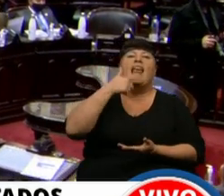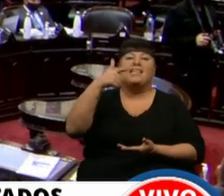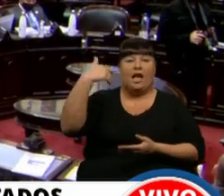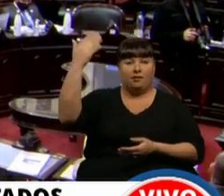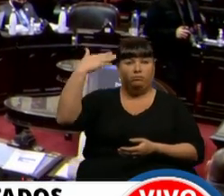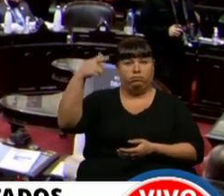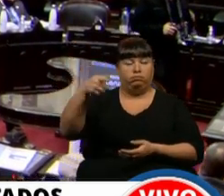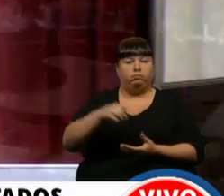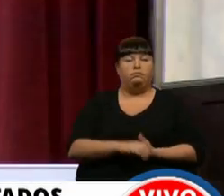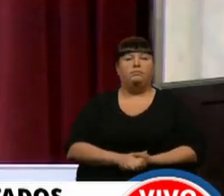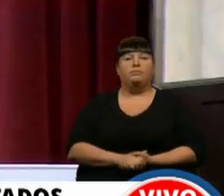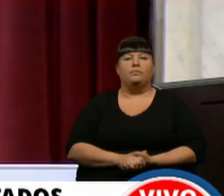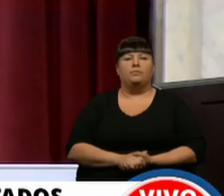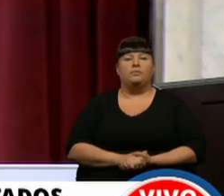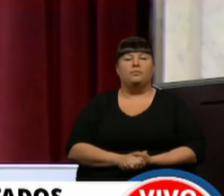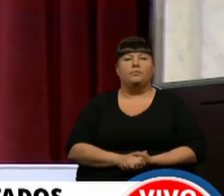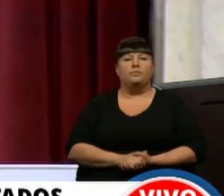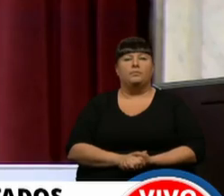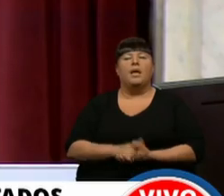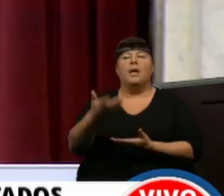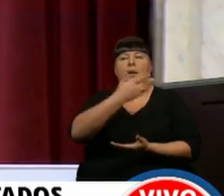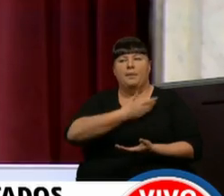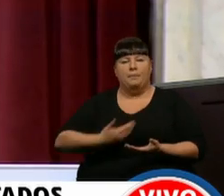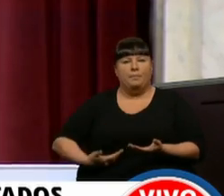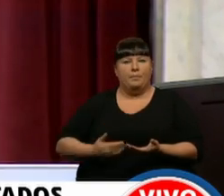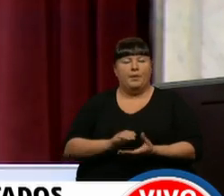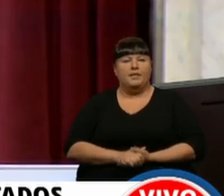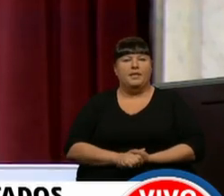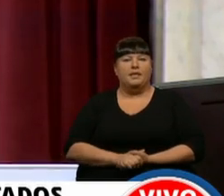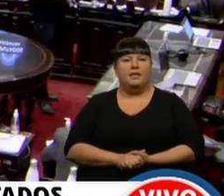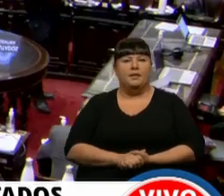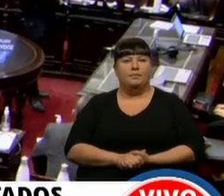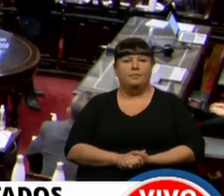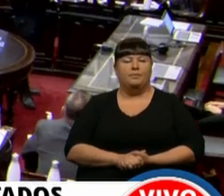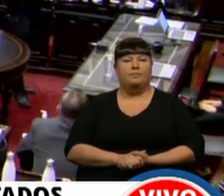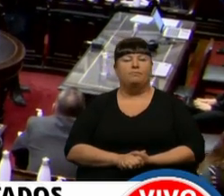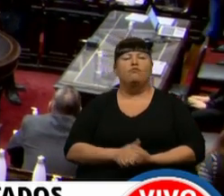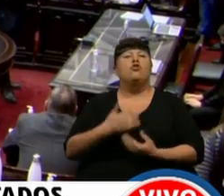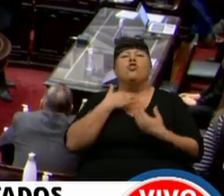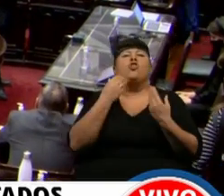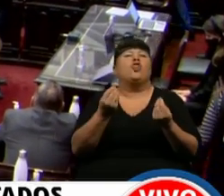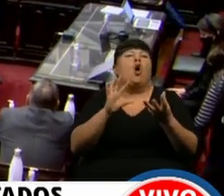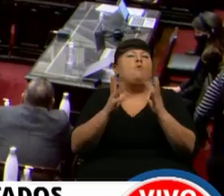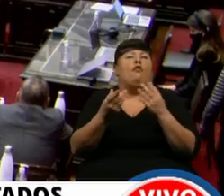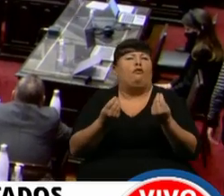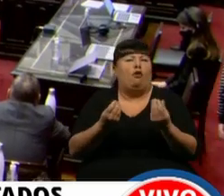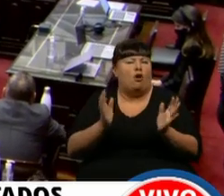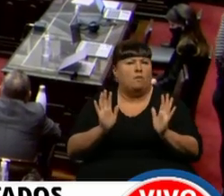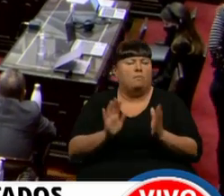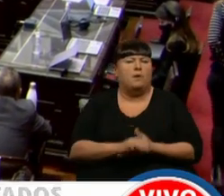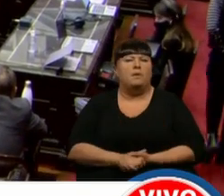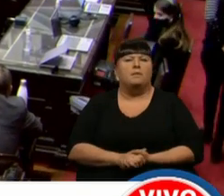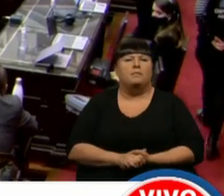uso de la palabra señor presidente ya no sé cómo son las cosas